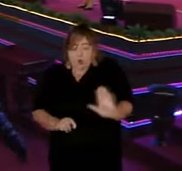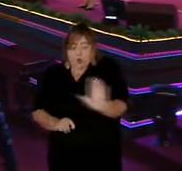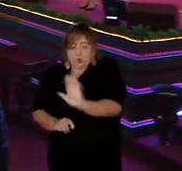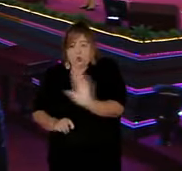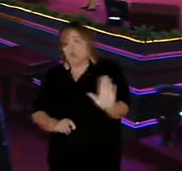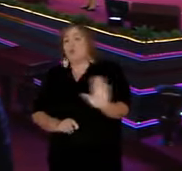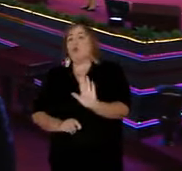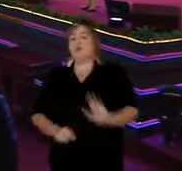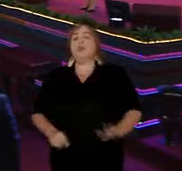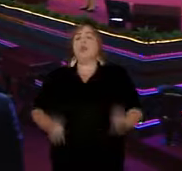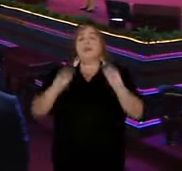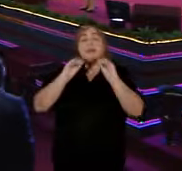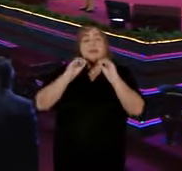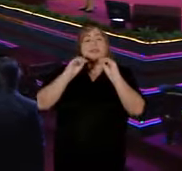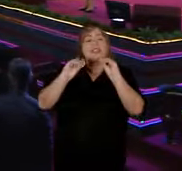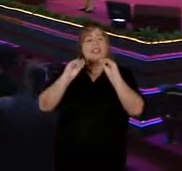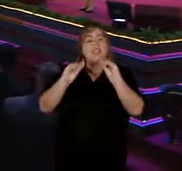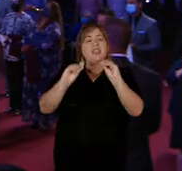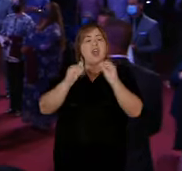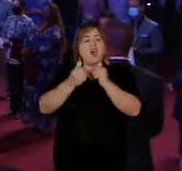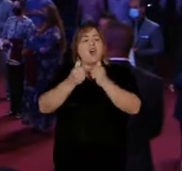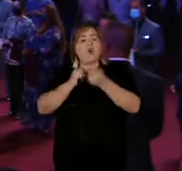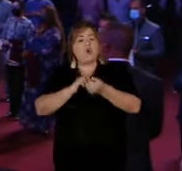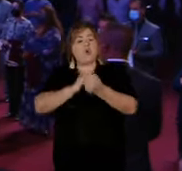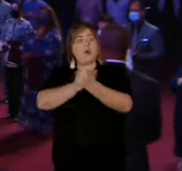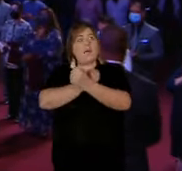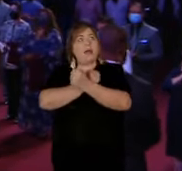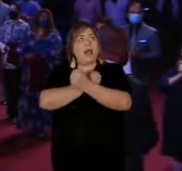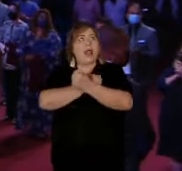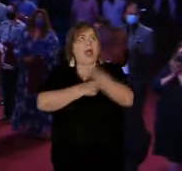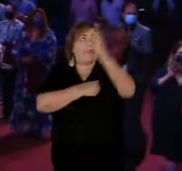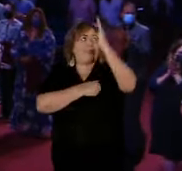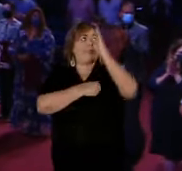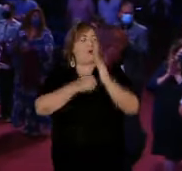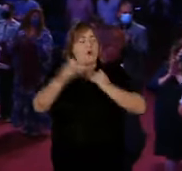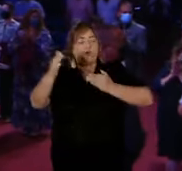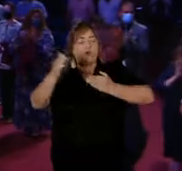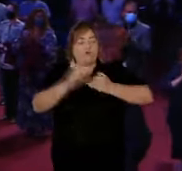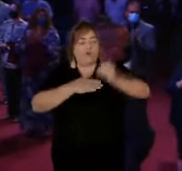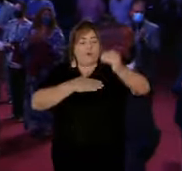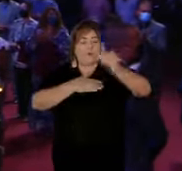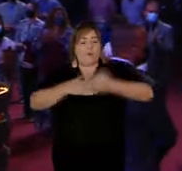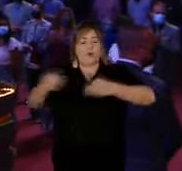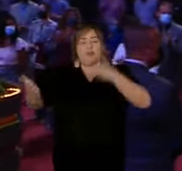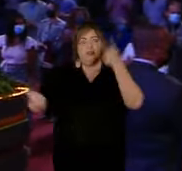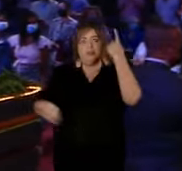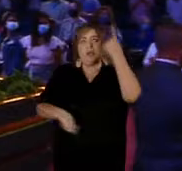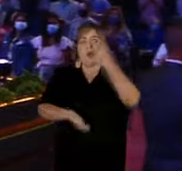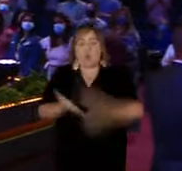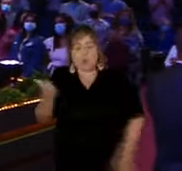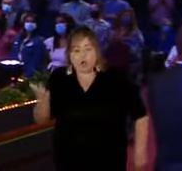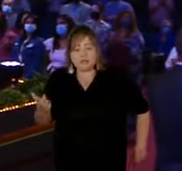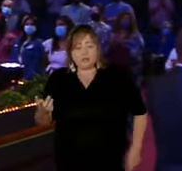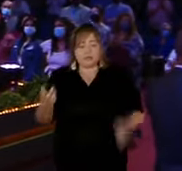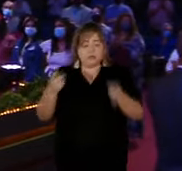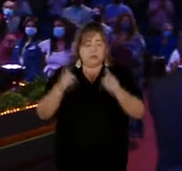Y le vamos a enseñar a amar a Dios, pues sobre todo Dios bendiga a esta otra dama. Te bendiga.